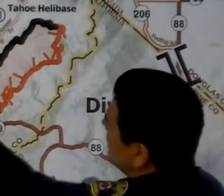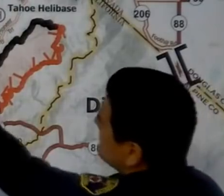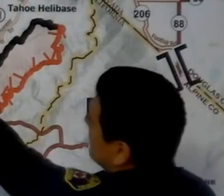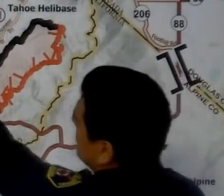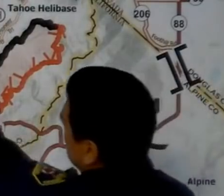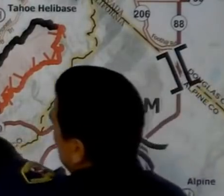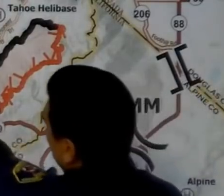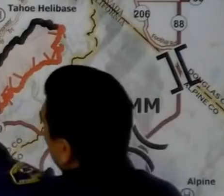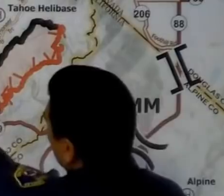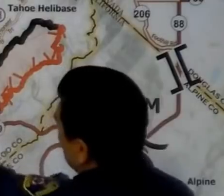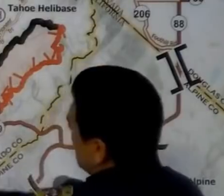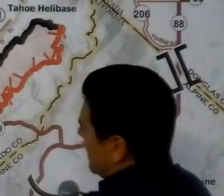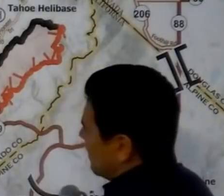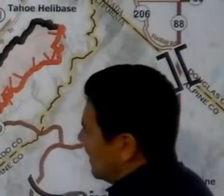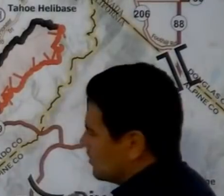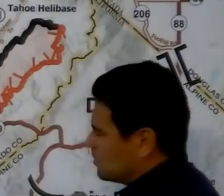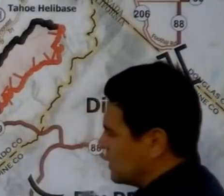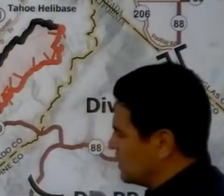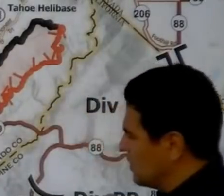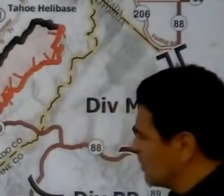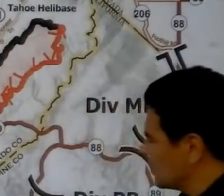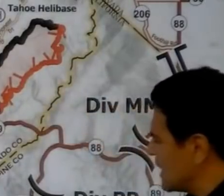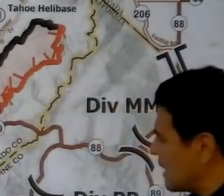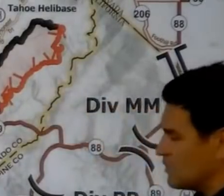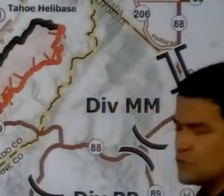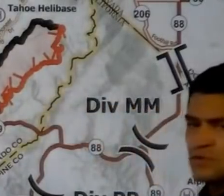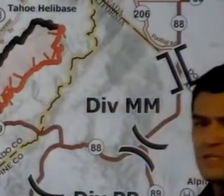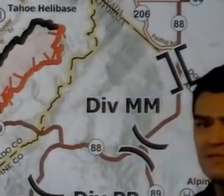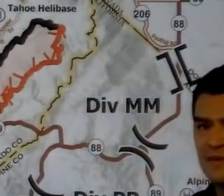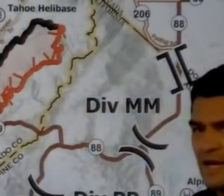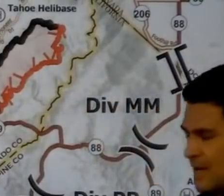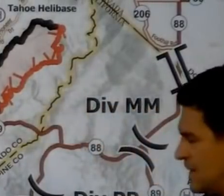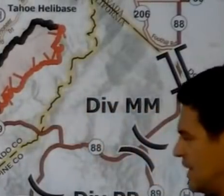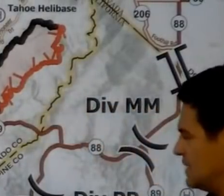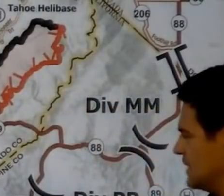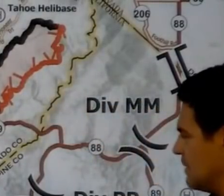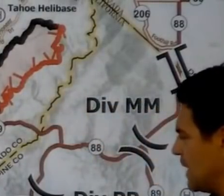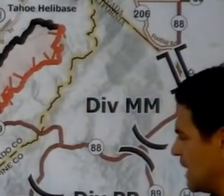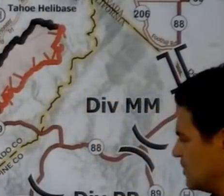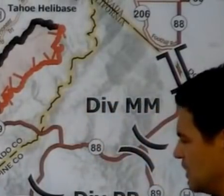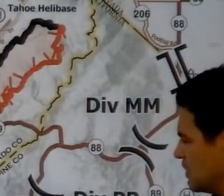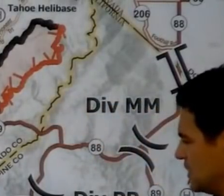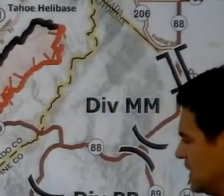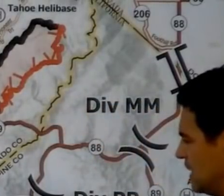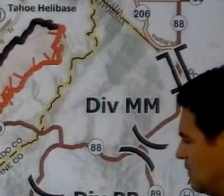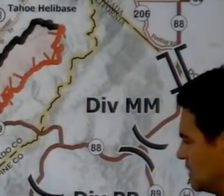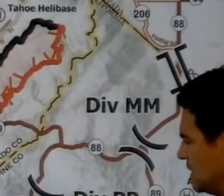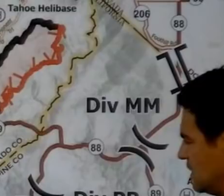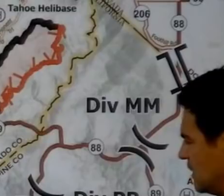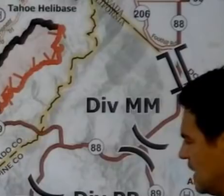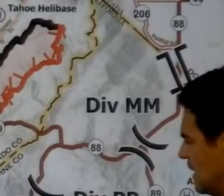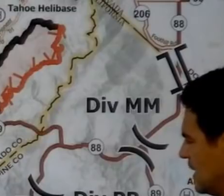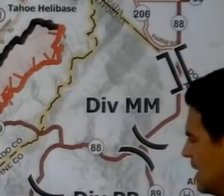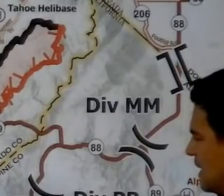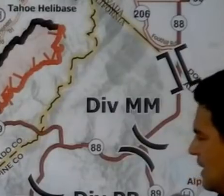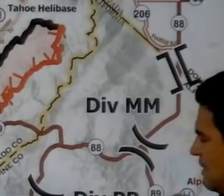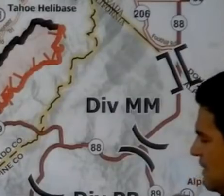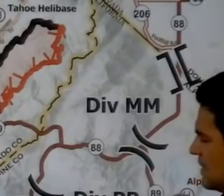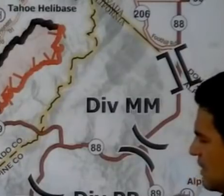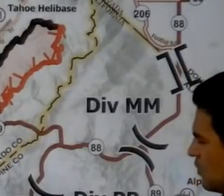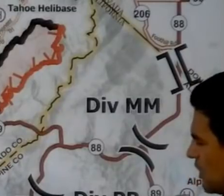del incendio en este lado, pero hemos podido controlarlos. No significa que están apagados, pero sí hemos tenido